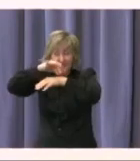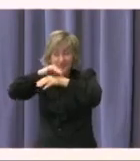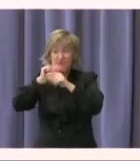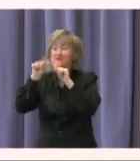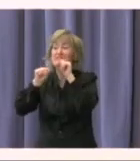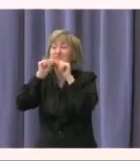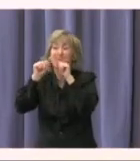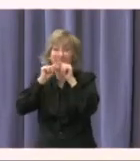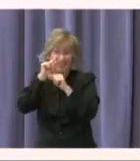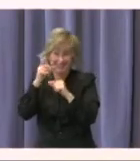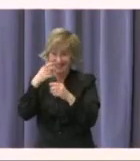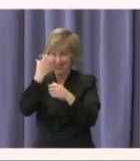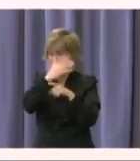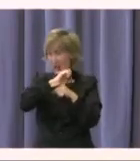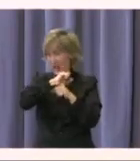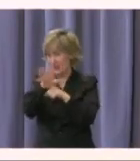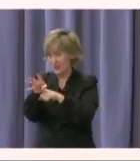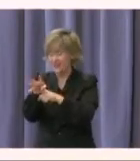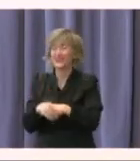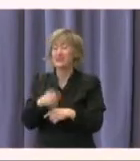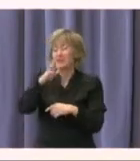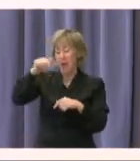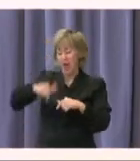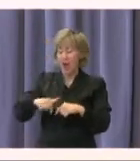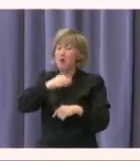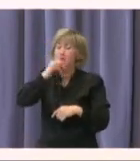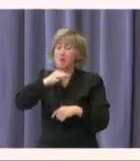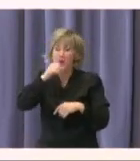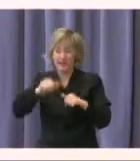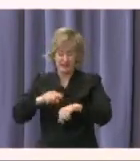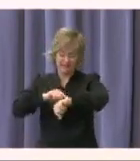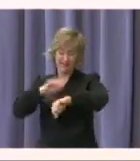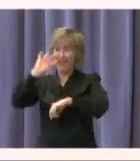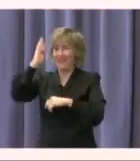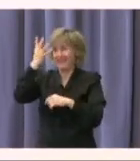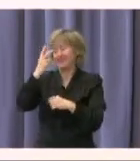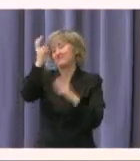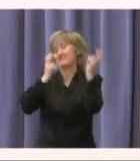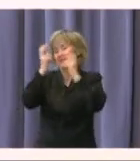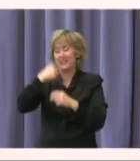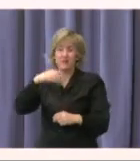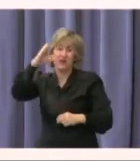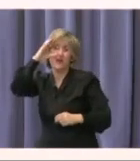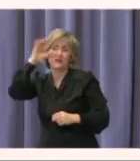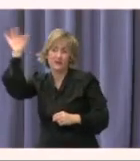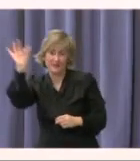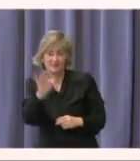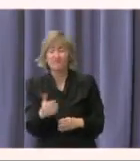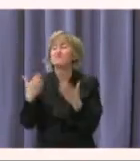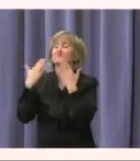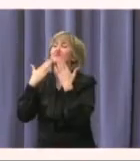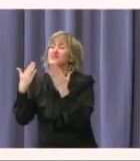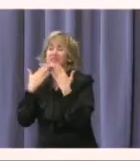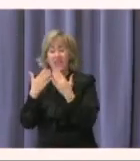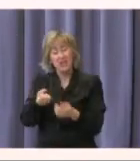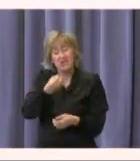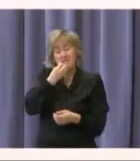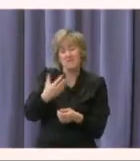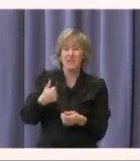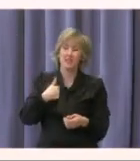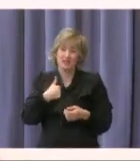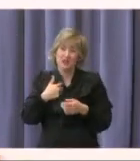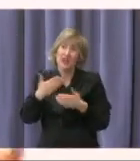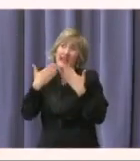superando la hora de las 4 de la tarde, que lo menos indicaba venía aquí a escucharme. O sea, que voy a hacer todo lo posible por incomodaros